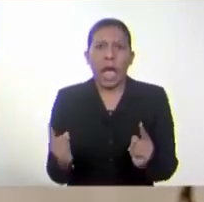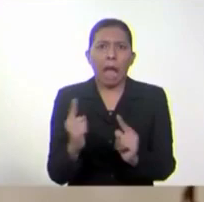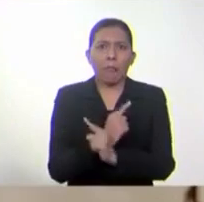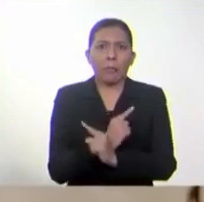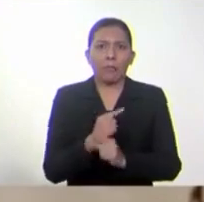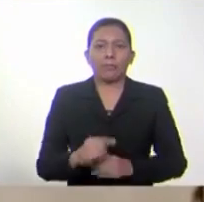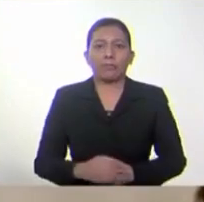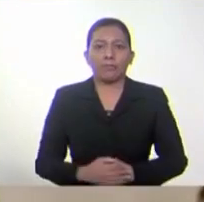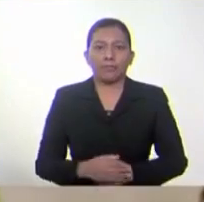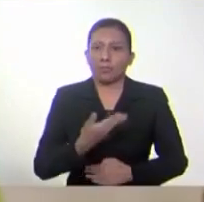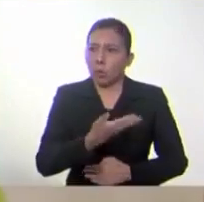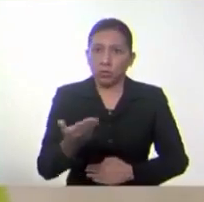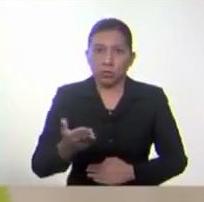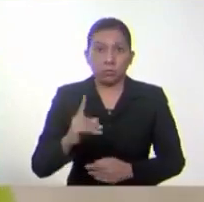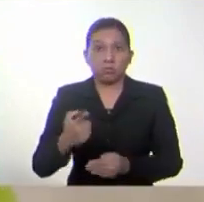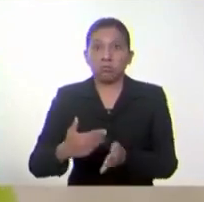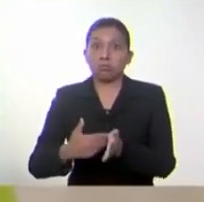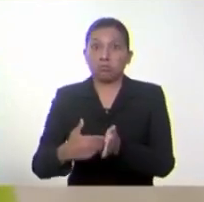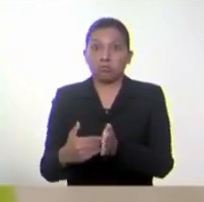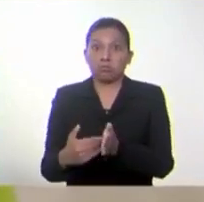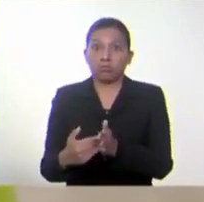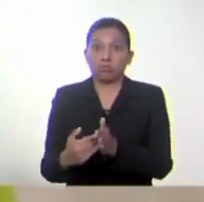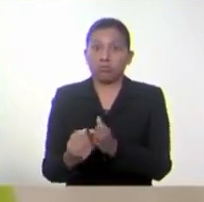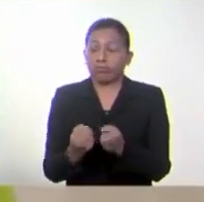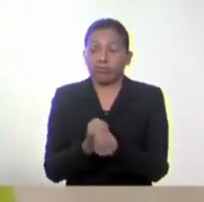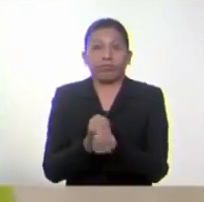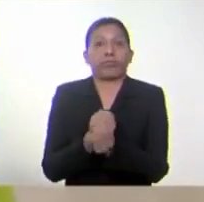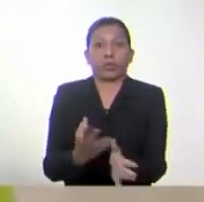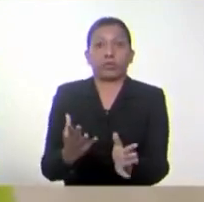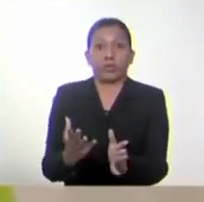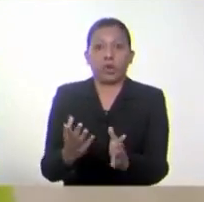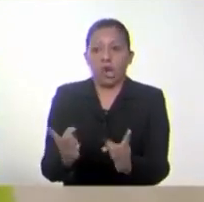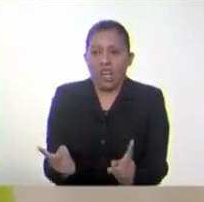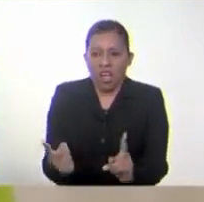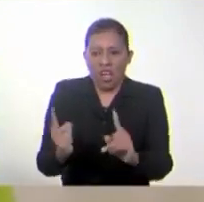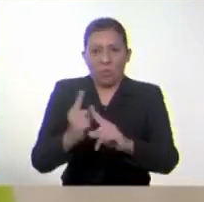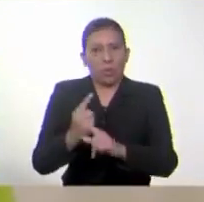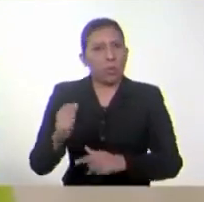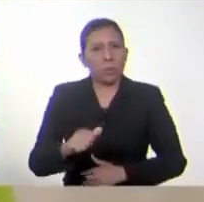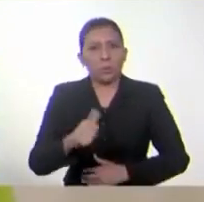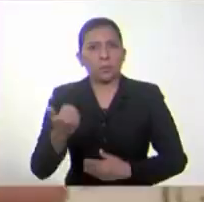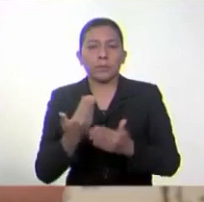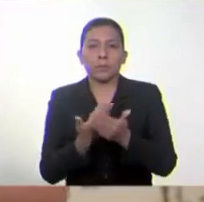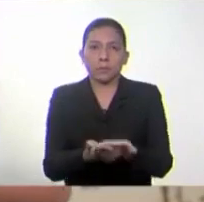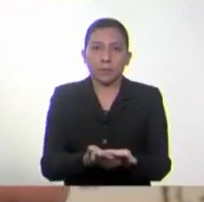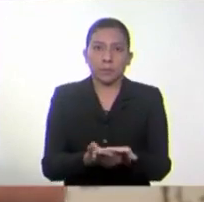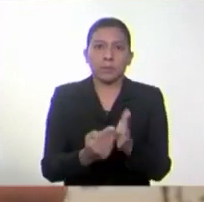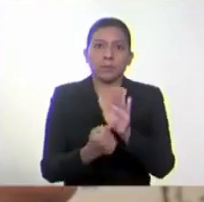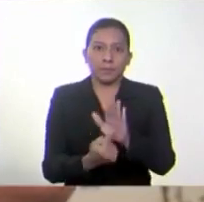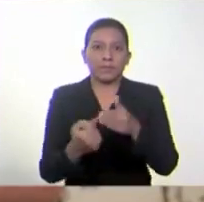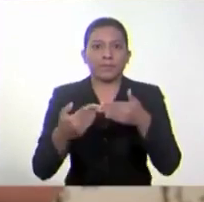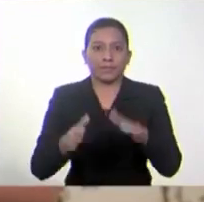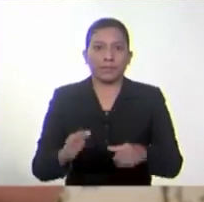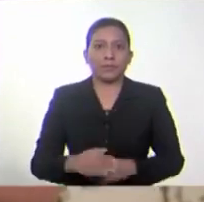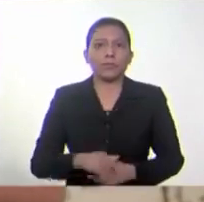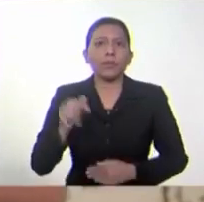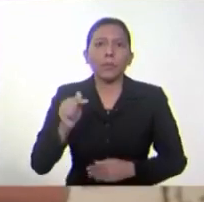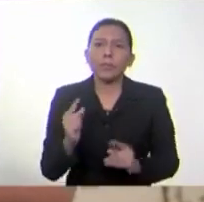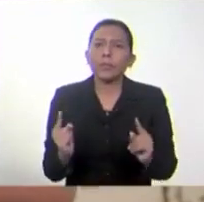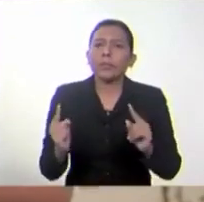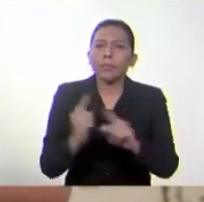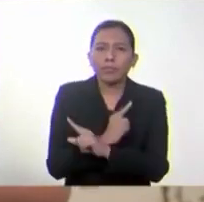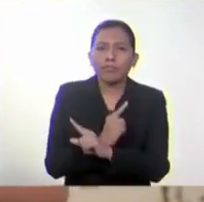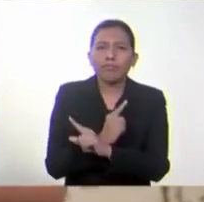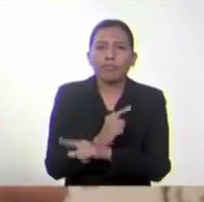de sustancias iniciales que reaccionan para producir sustancias diferentes con propiedades distintas. Este cambio o transformación de